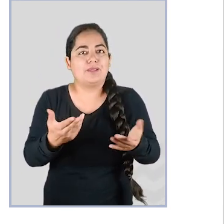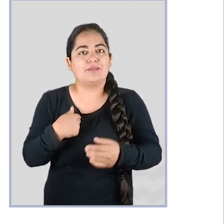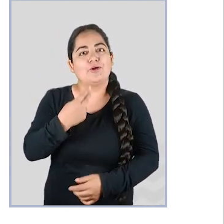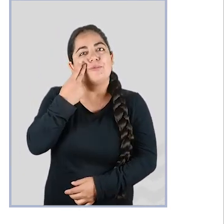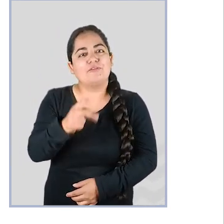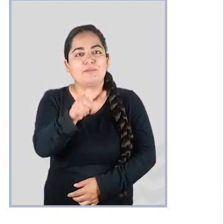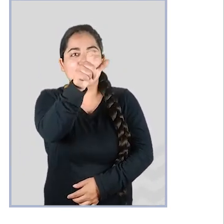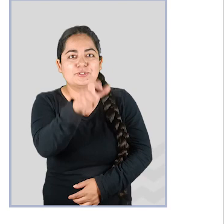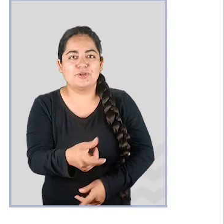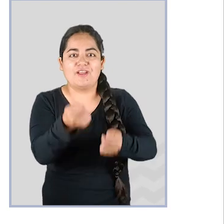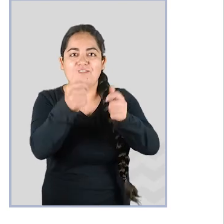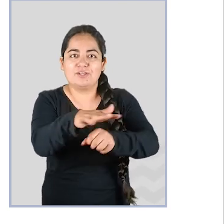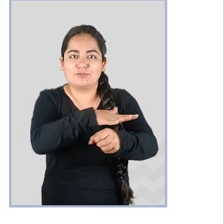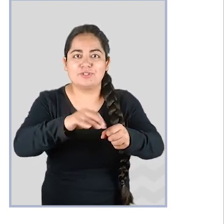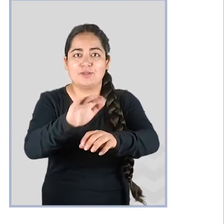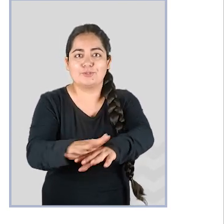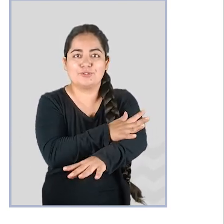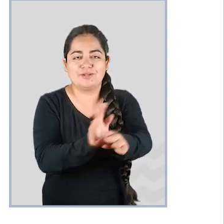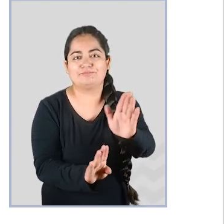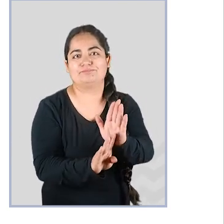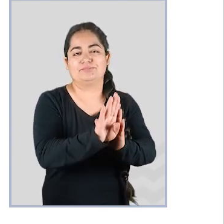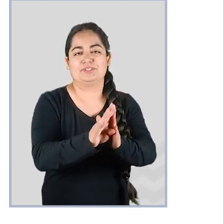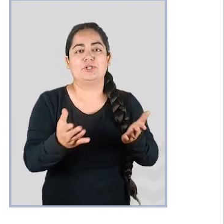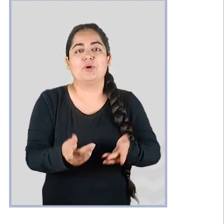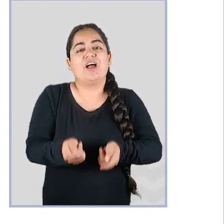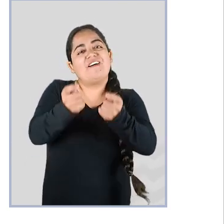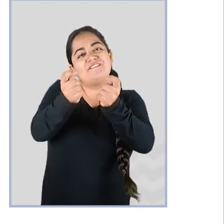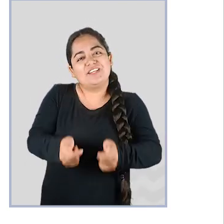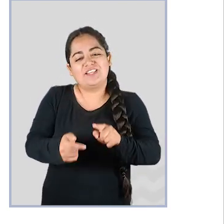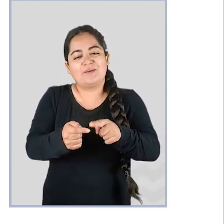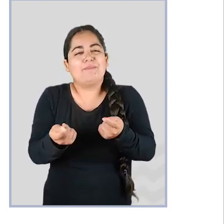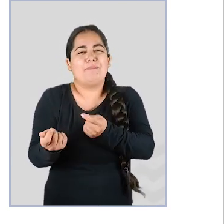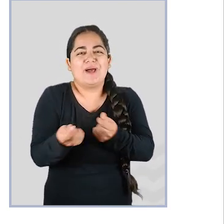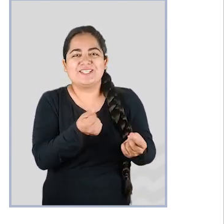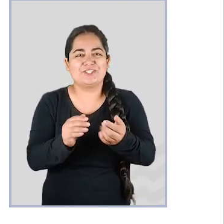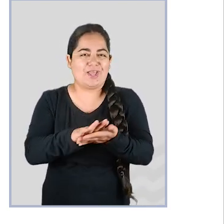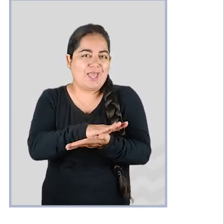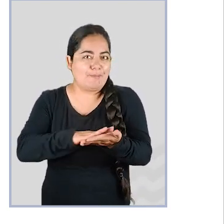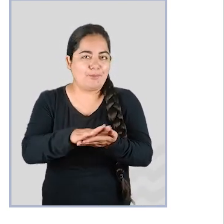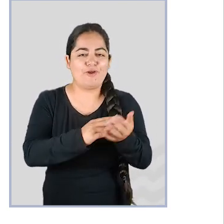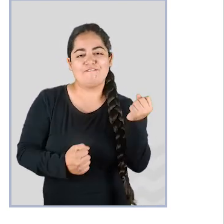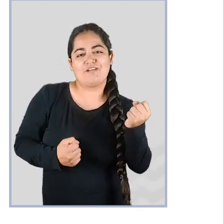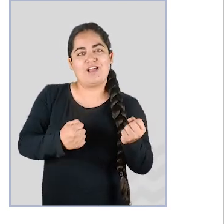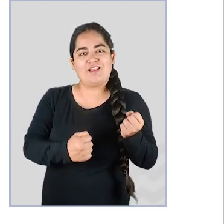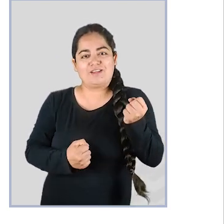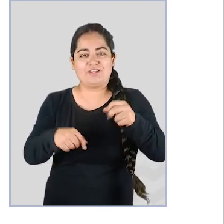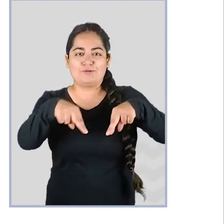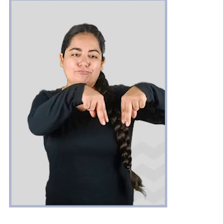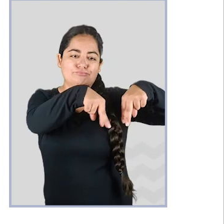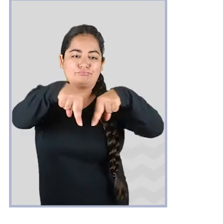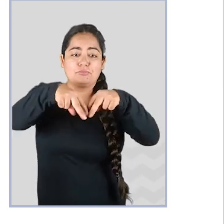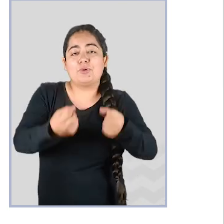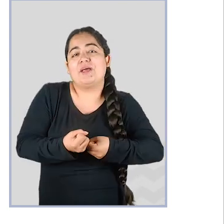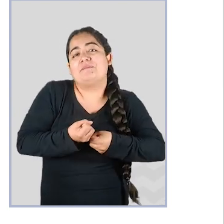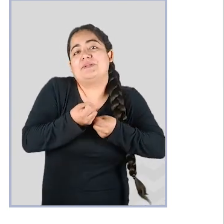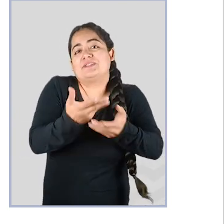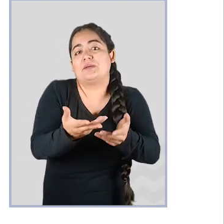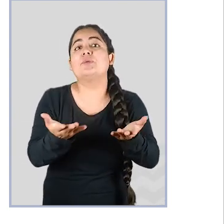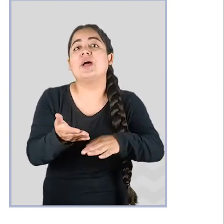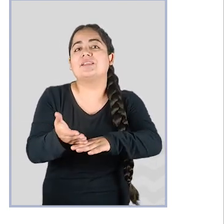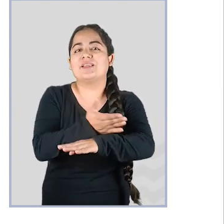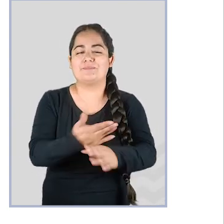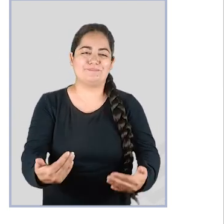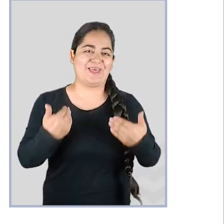las habilidades socioemocionales. Las habilidades son como los bailarines, tienen capacidad para expresarse, pero requieren